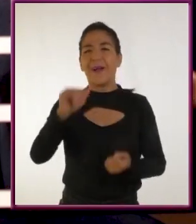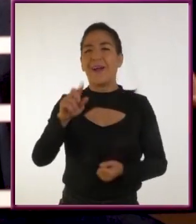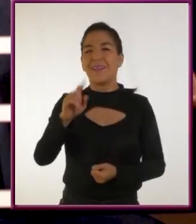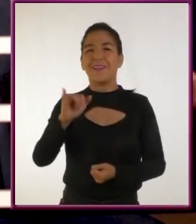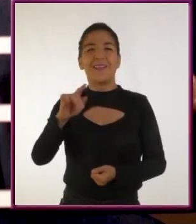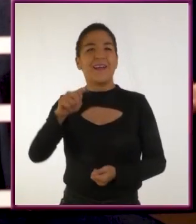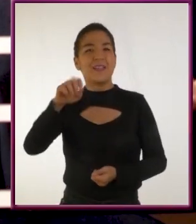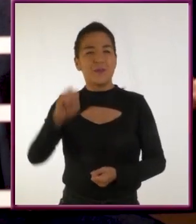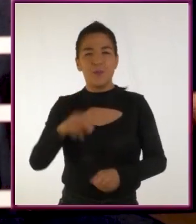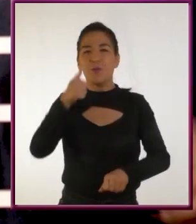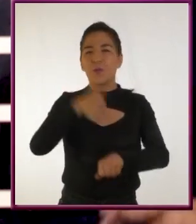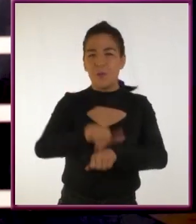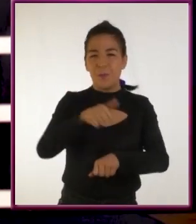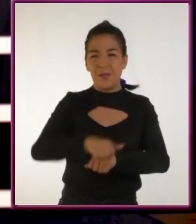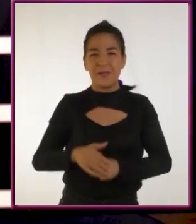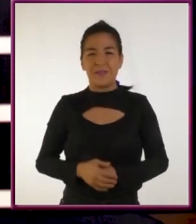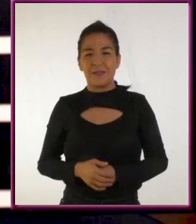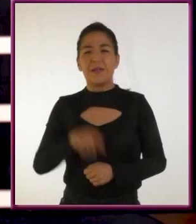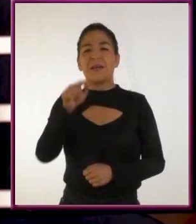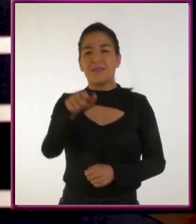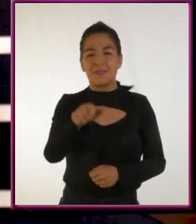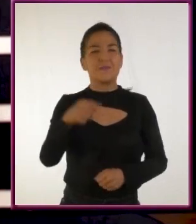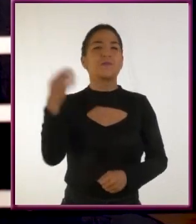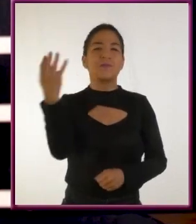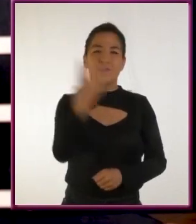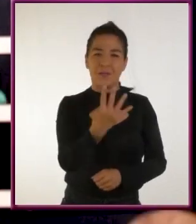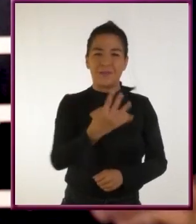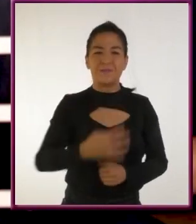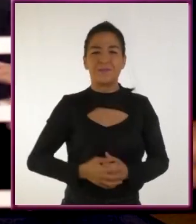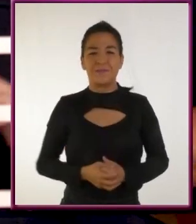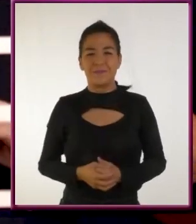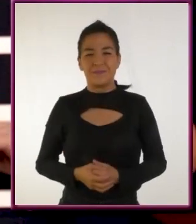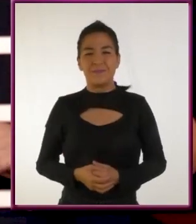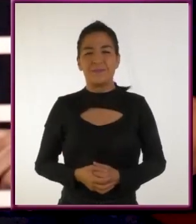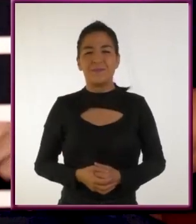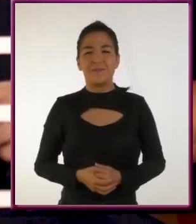ser candidato. Entonces definitivamente este que es. 4.